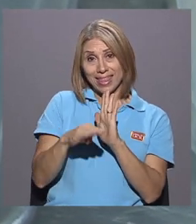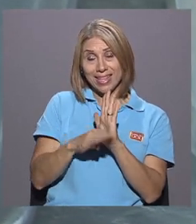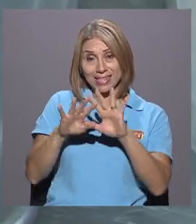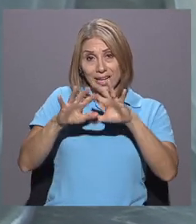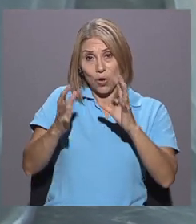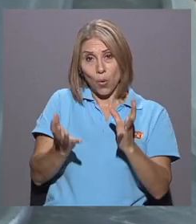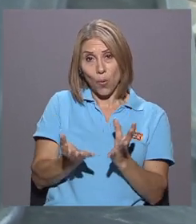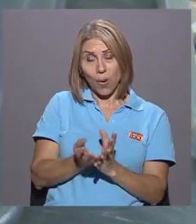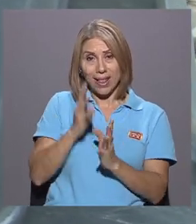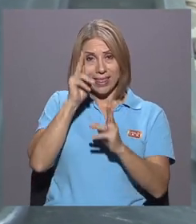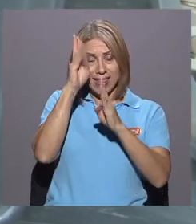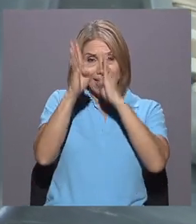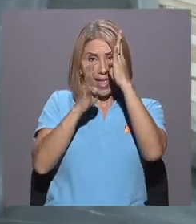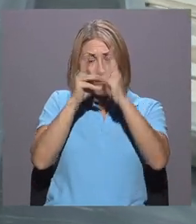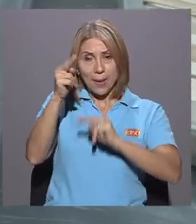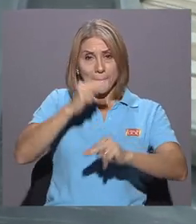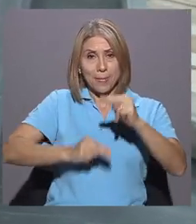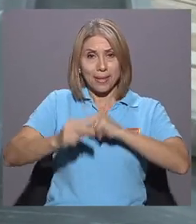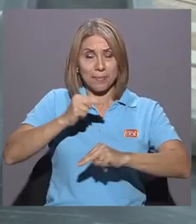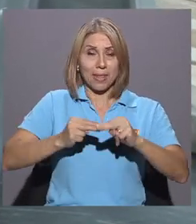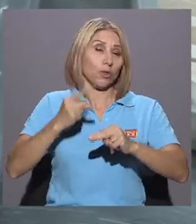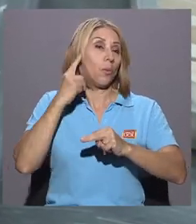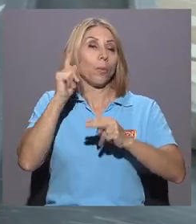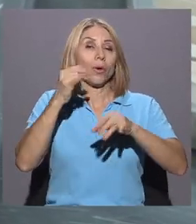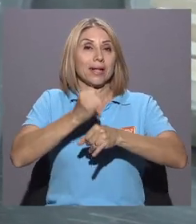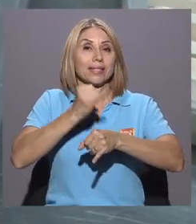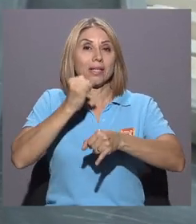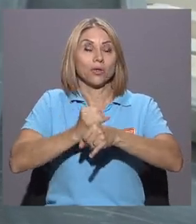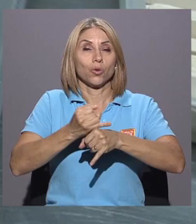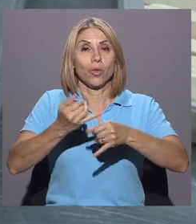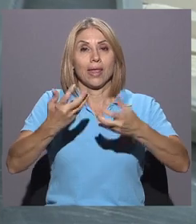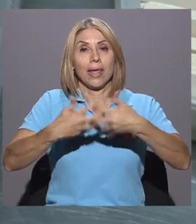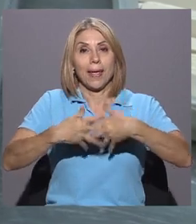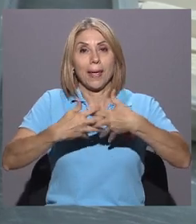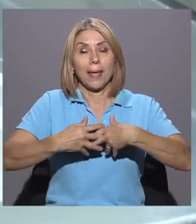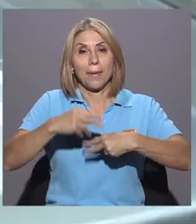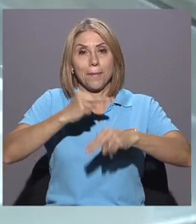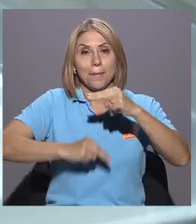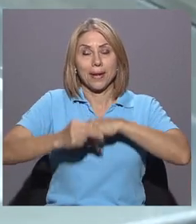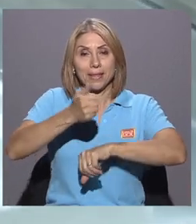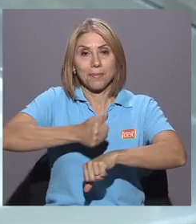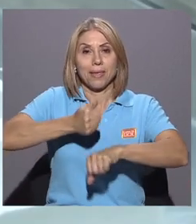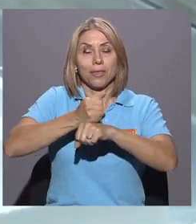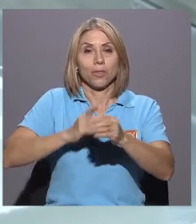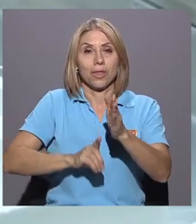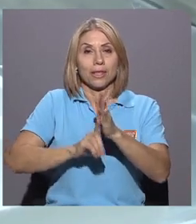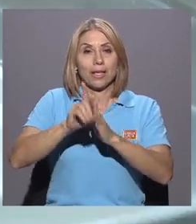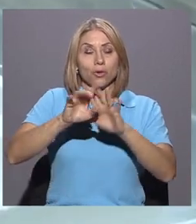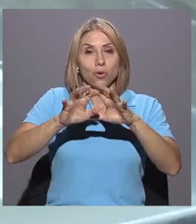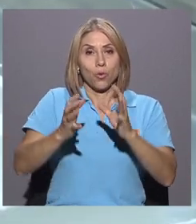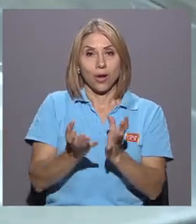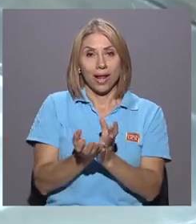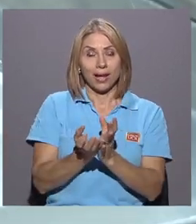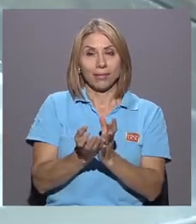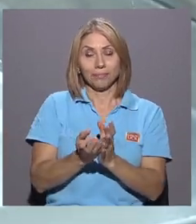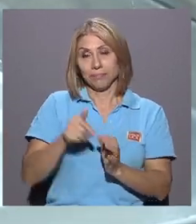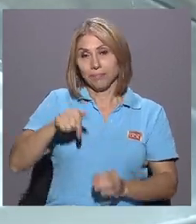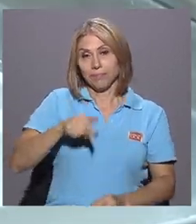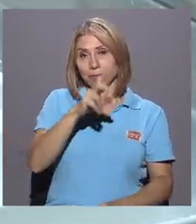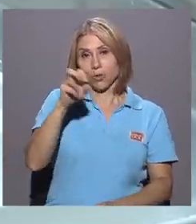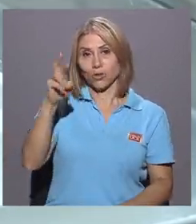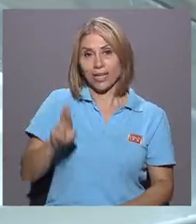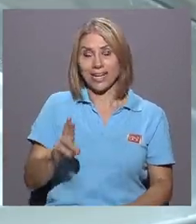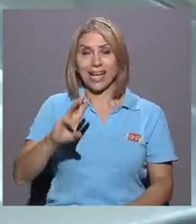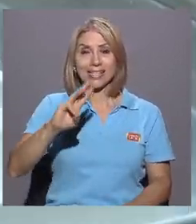elaborado por el Instituto de Emprendimiento y Desarrollo Global, en el 2018, Costa Rica es el 6º país